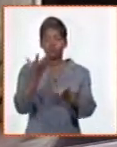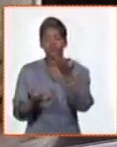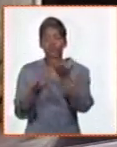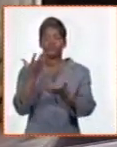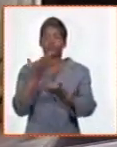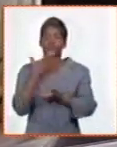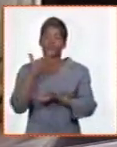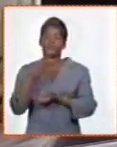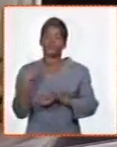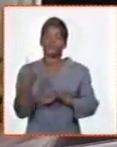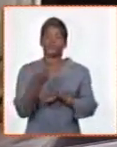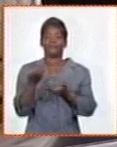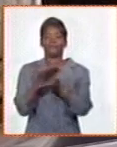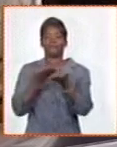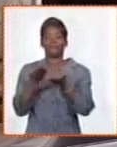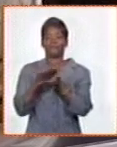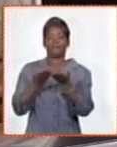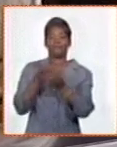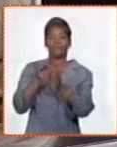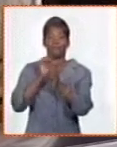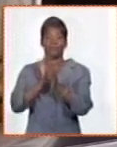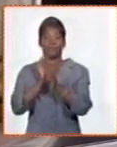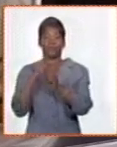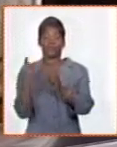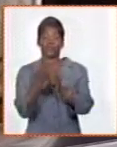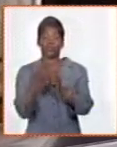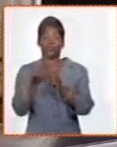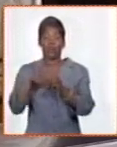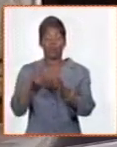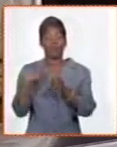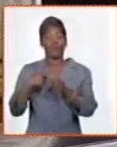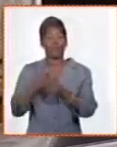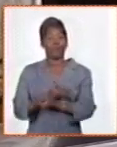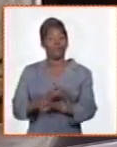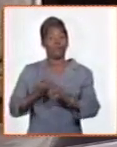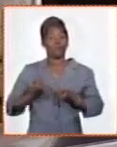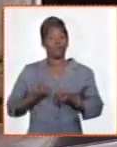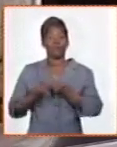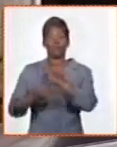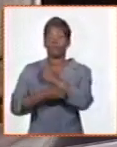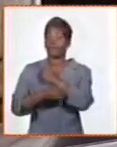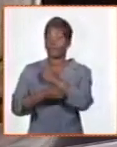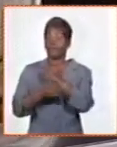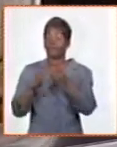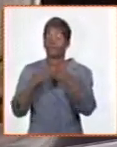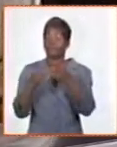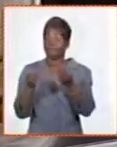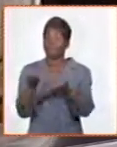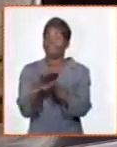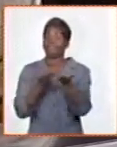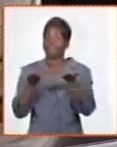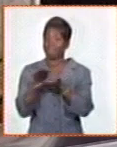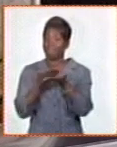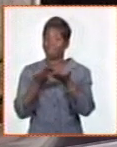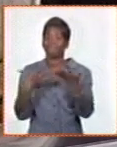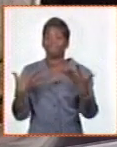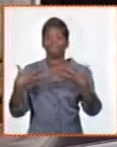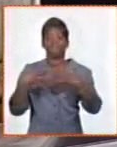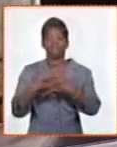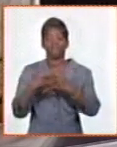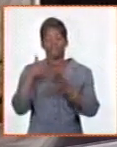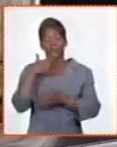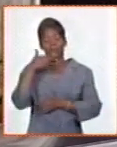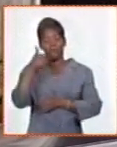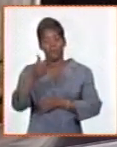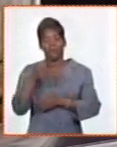y realmente estamos en un momento de resistencia, un momento que tiene que convidarte más que nunca a hacer, a